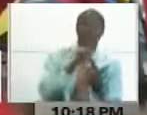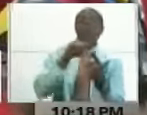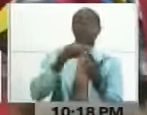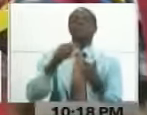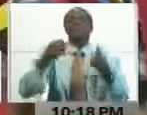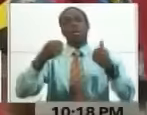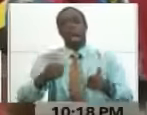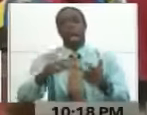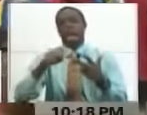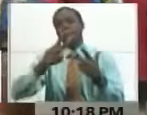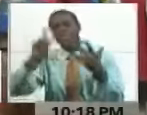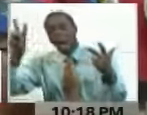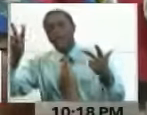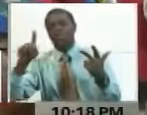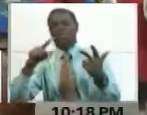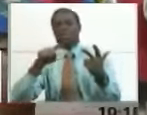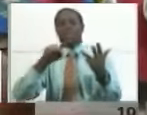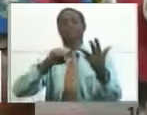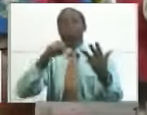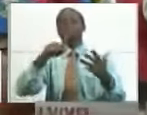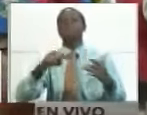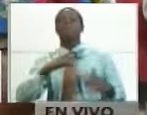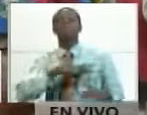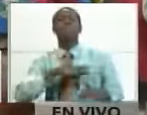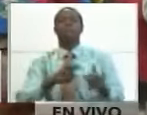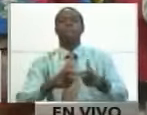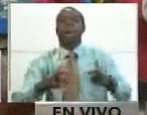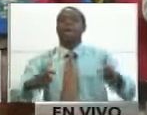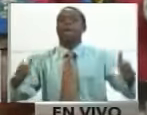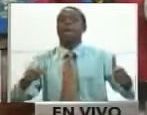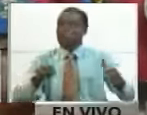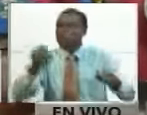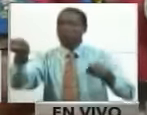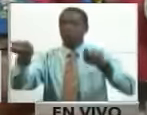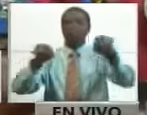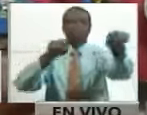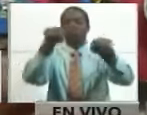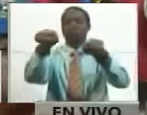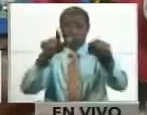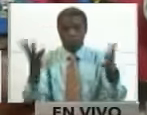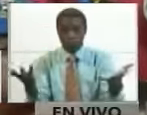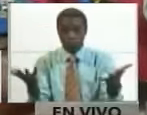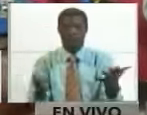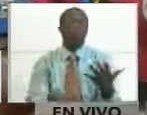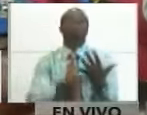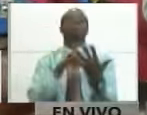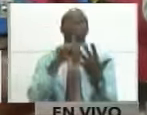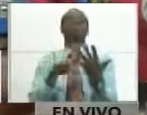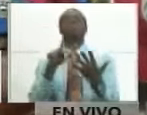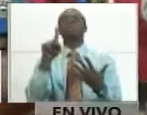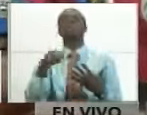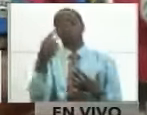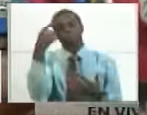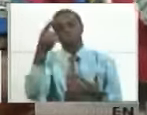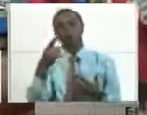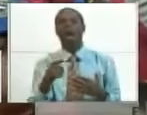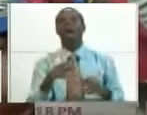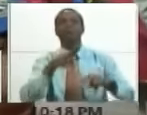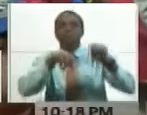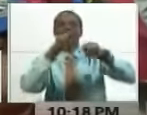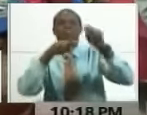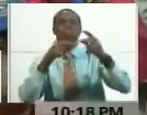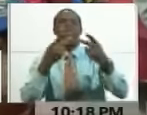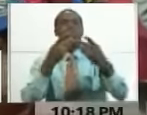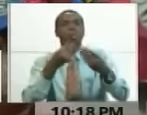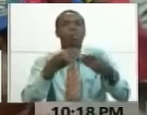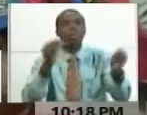país, la ampliación de las misiones y que cumplan su papel. Lo que tiene que ver con el plan de obras públicas que ha arrancado,